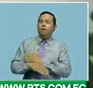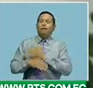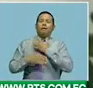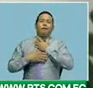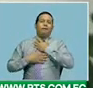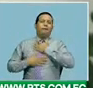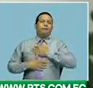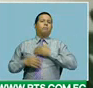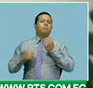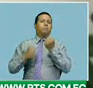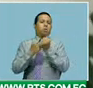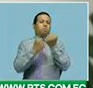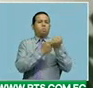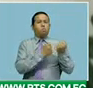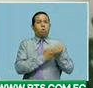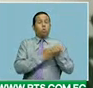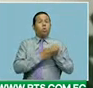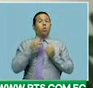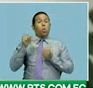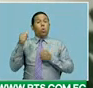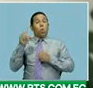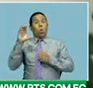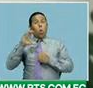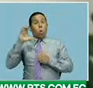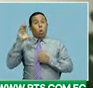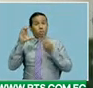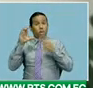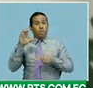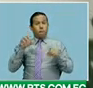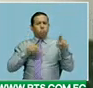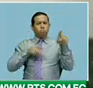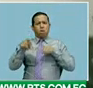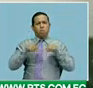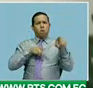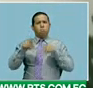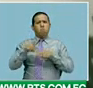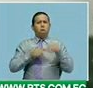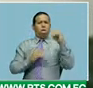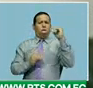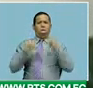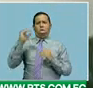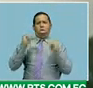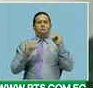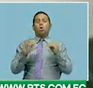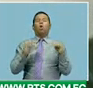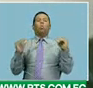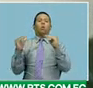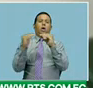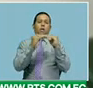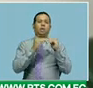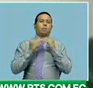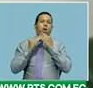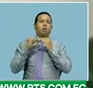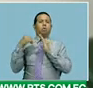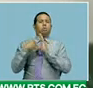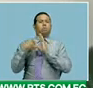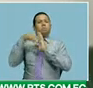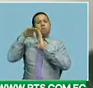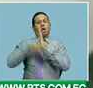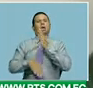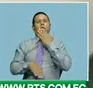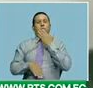manera igualitaria con Colombia, que es nuestro principal competidor. Y obviamente, pues el competir en igual de condiciones nos da